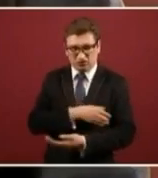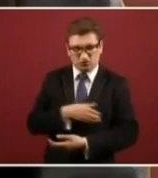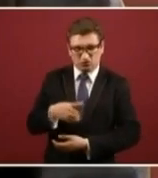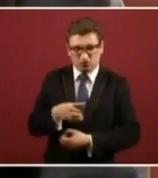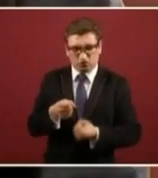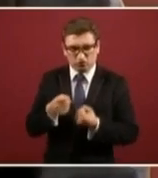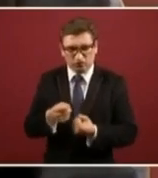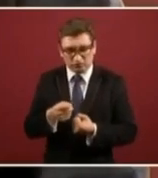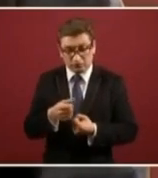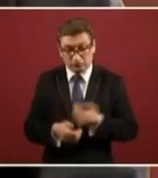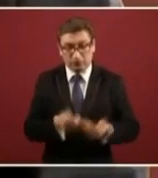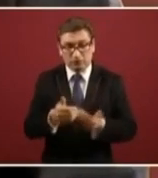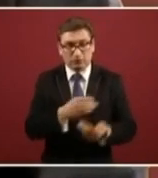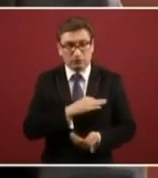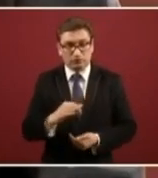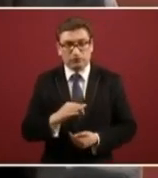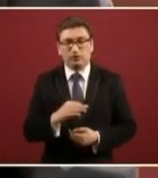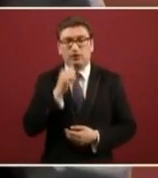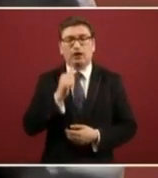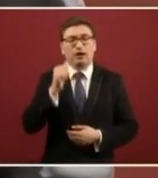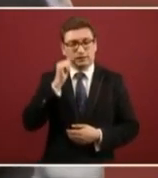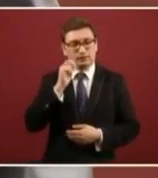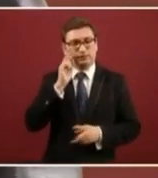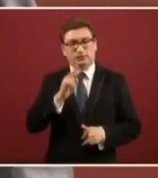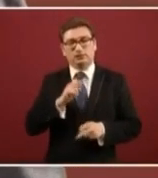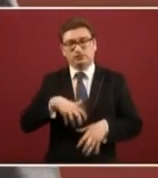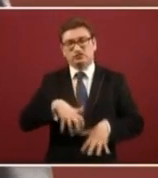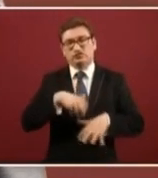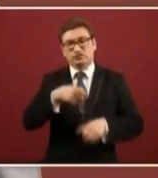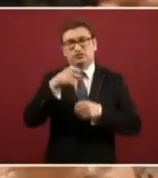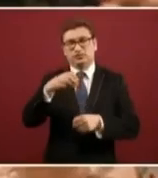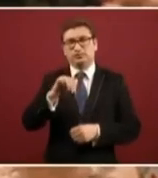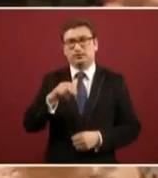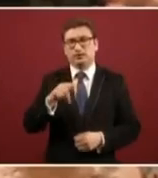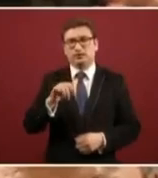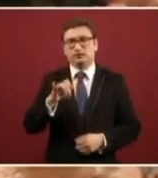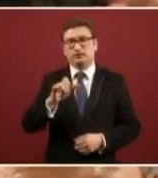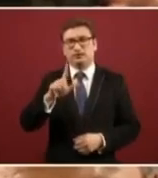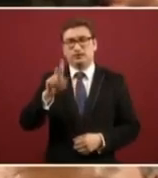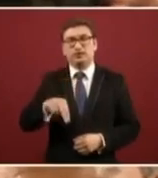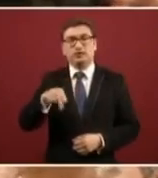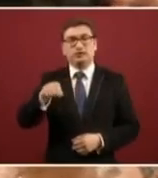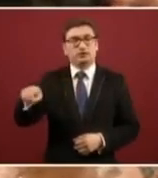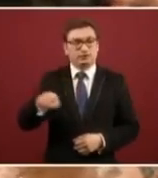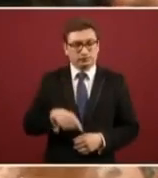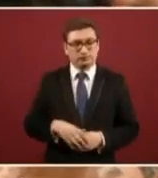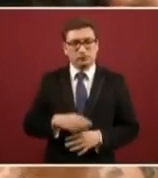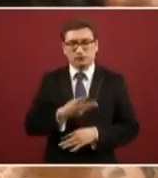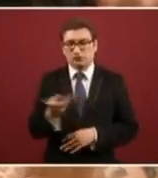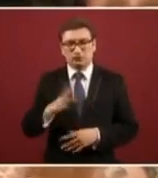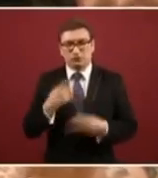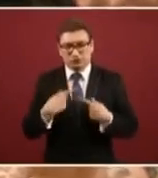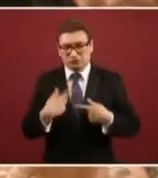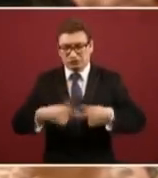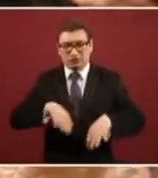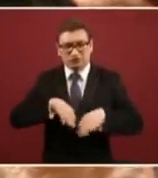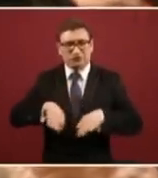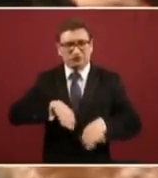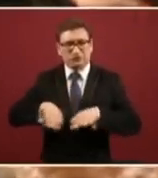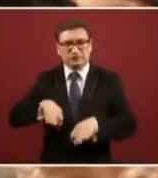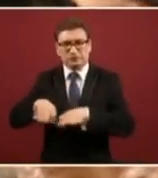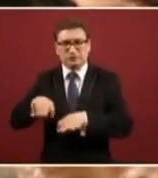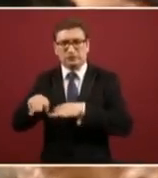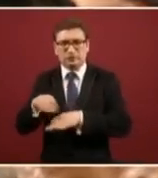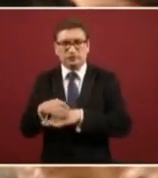dio una nueva protesta, usted debe estar enterado, en Minatitlán, todos los trabajadores